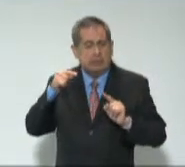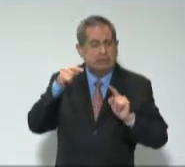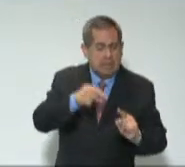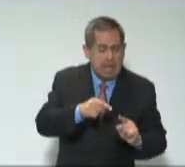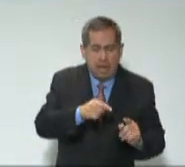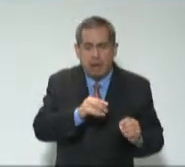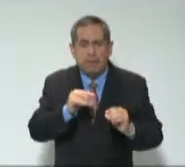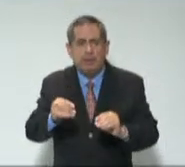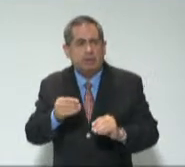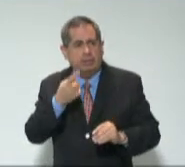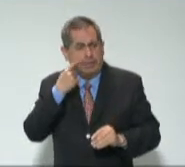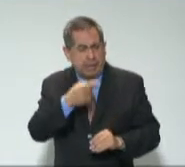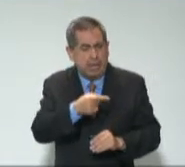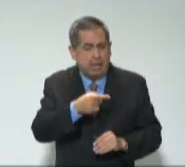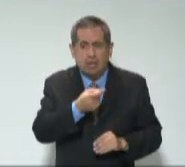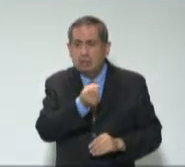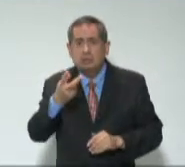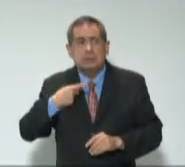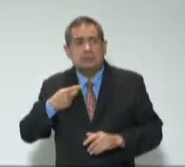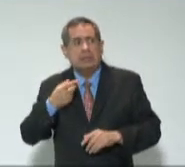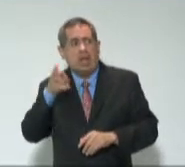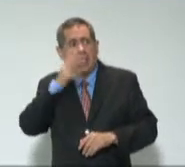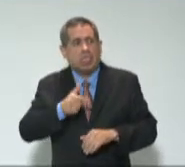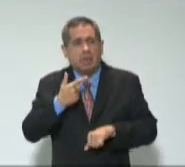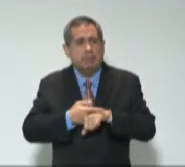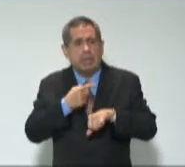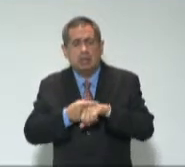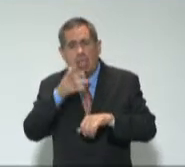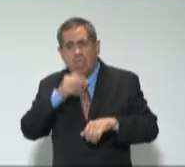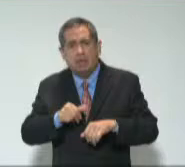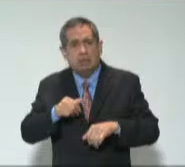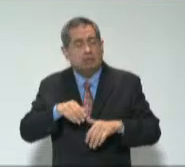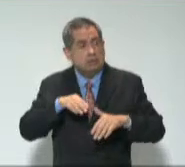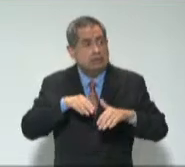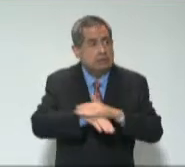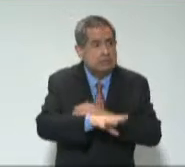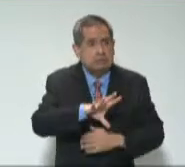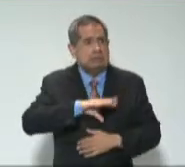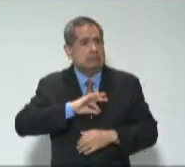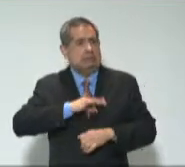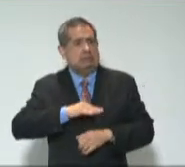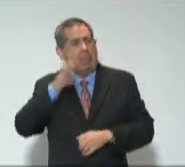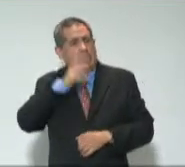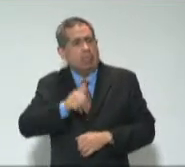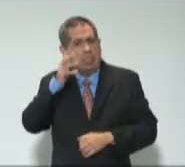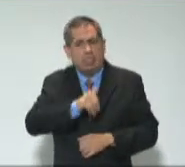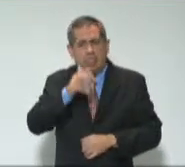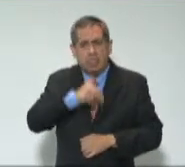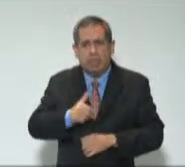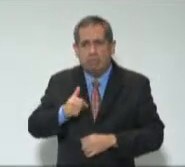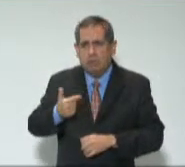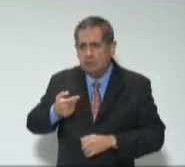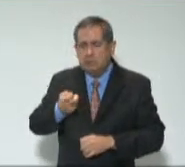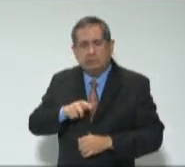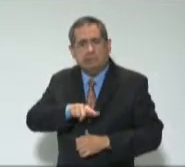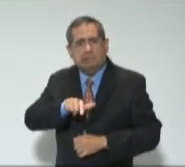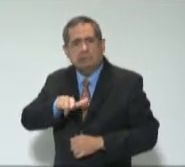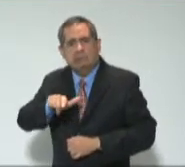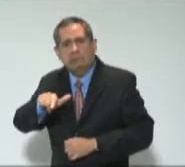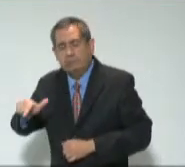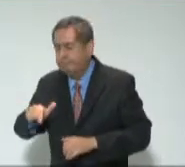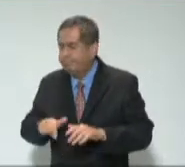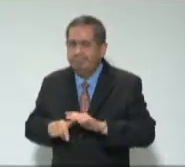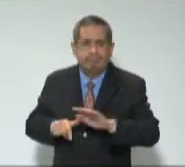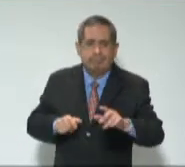acudir al sistema de salud Porque eh pensamos que nos vamos a contagiar Entonces cuando nos sentimos mal evitamos ir y eso